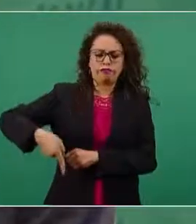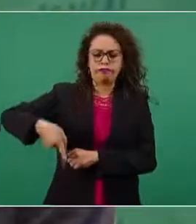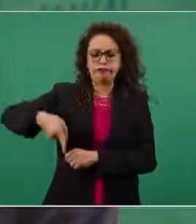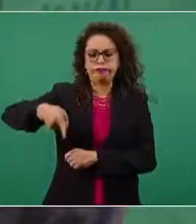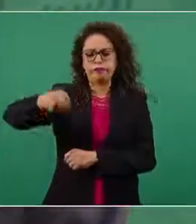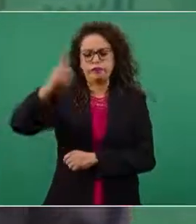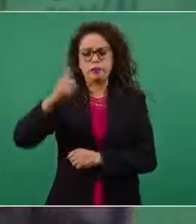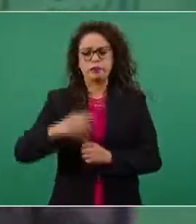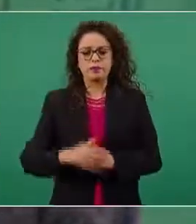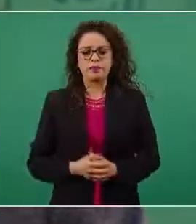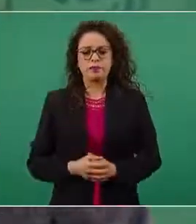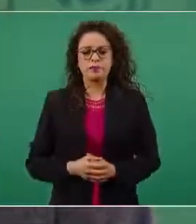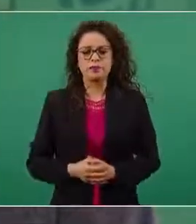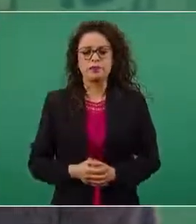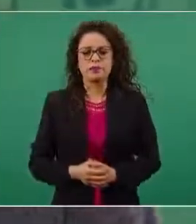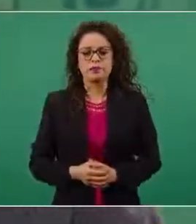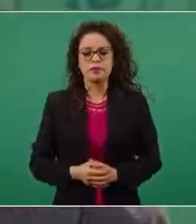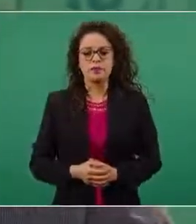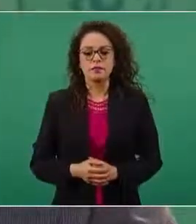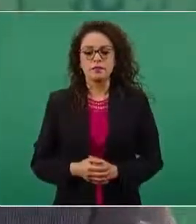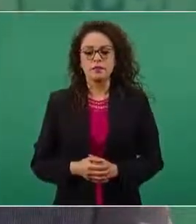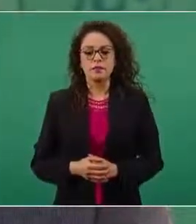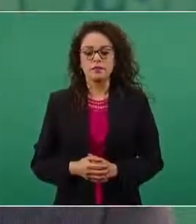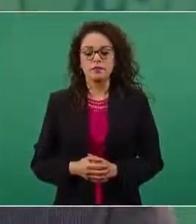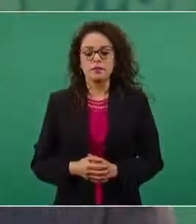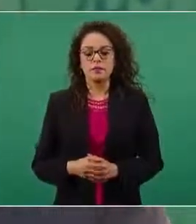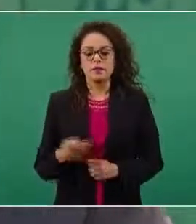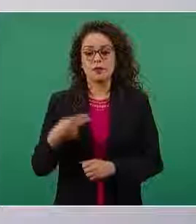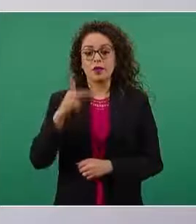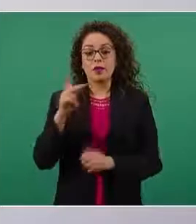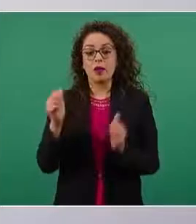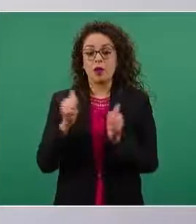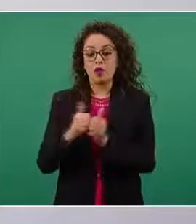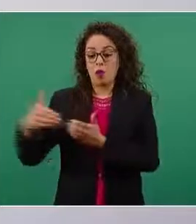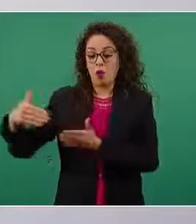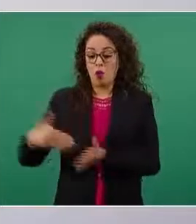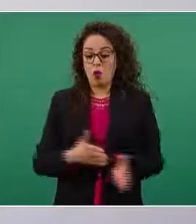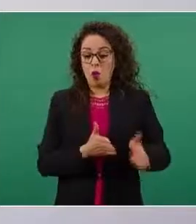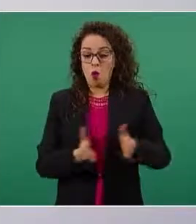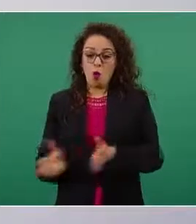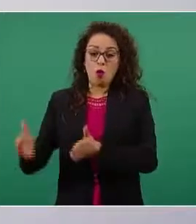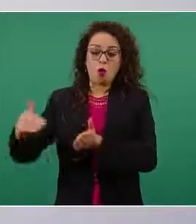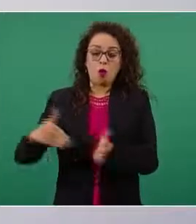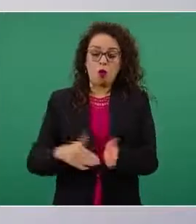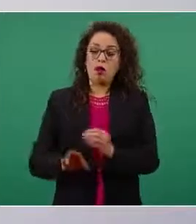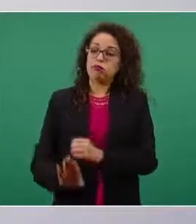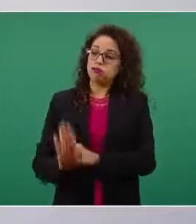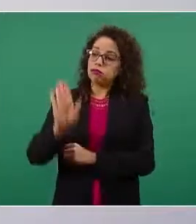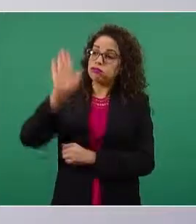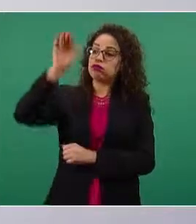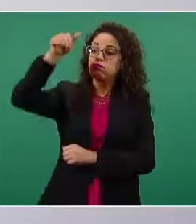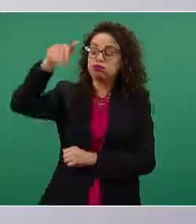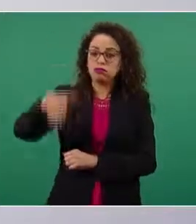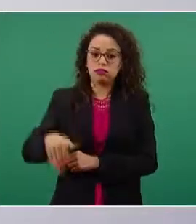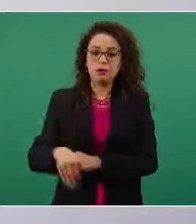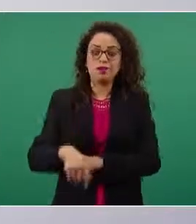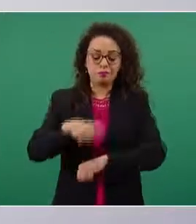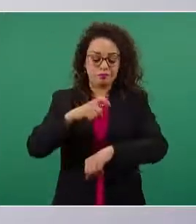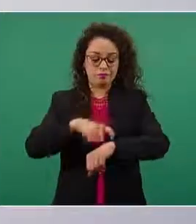pero con las curvas y subidas y bajadas, pues se hacen como 5 horas